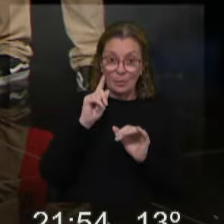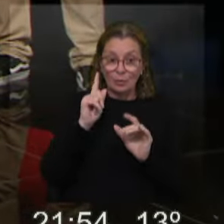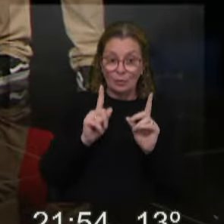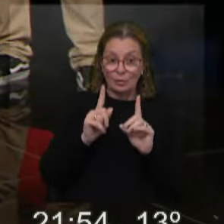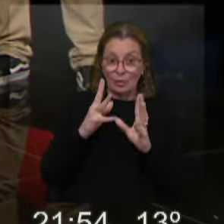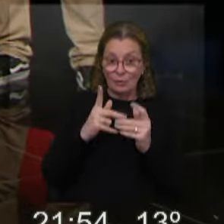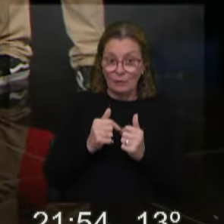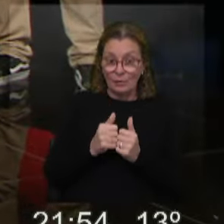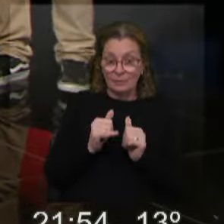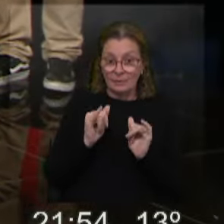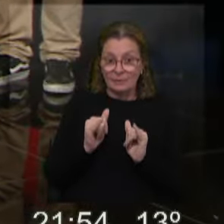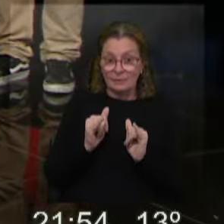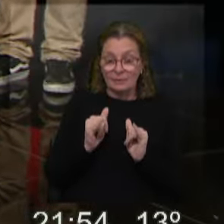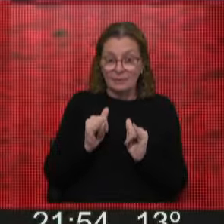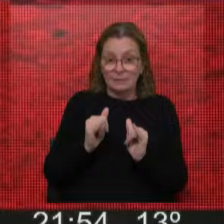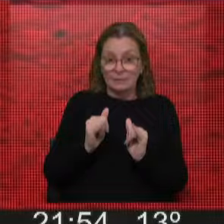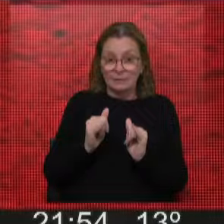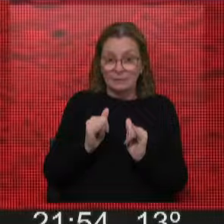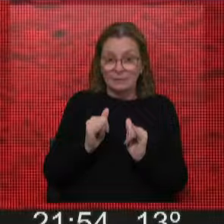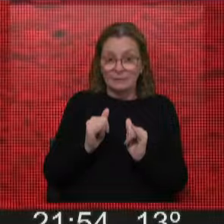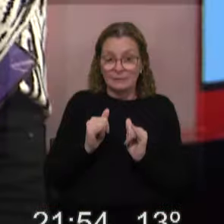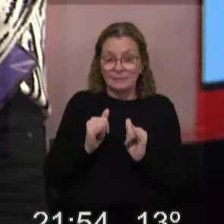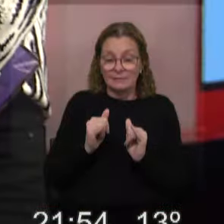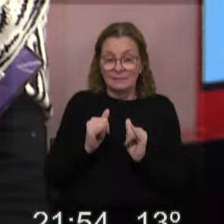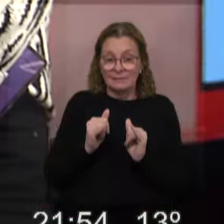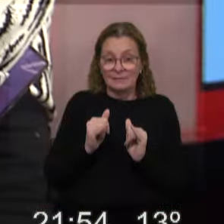manera, ¿no? Sí, o sea, las bandas de Montevideo, perdón. Digo,